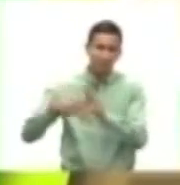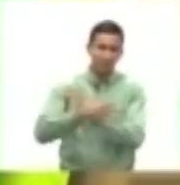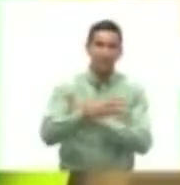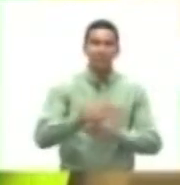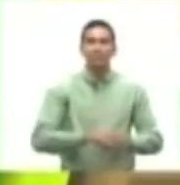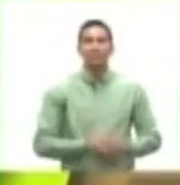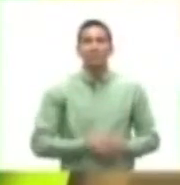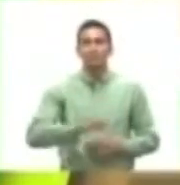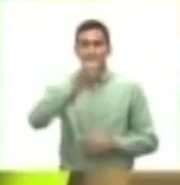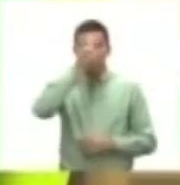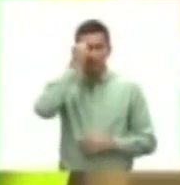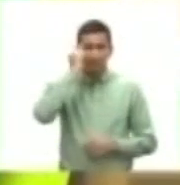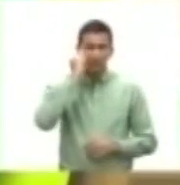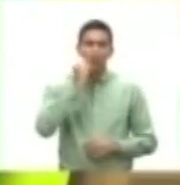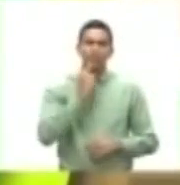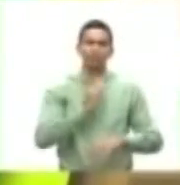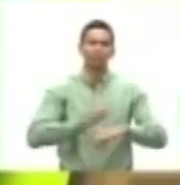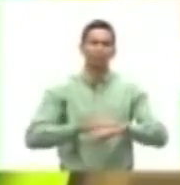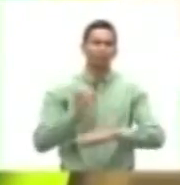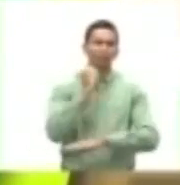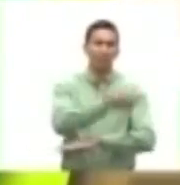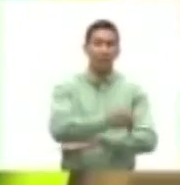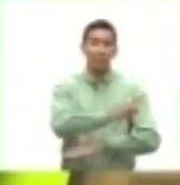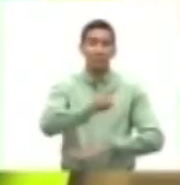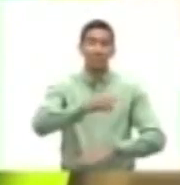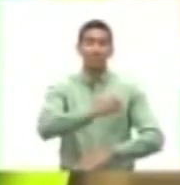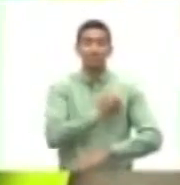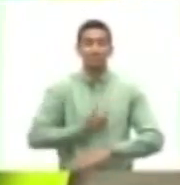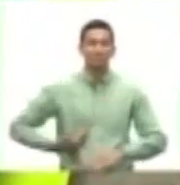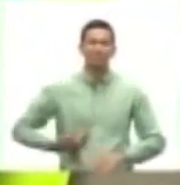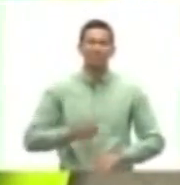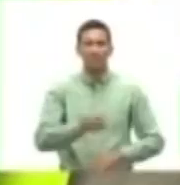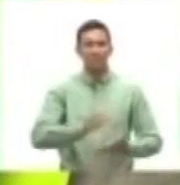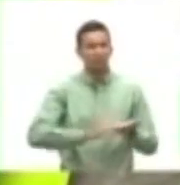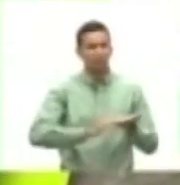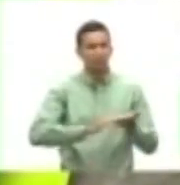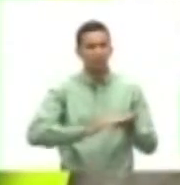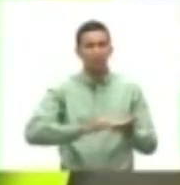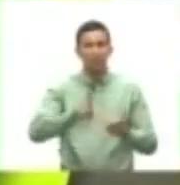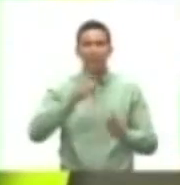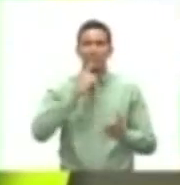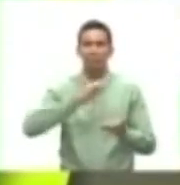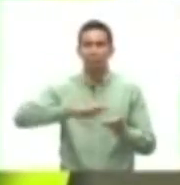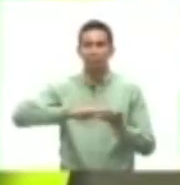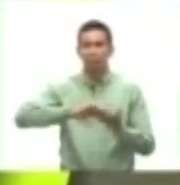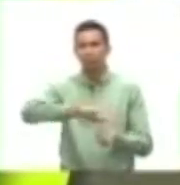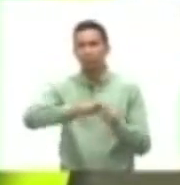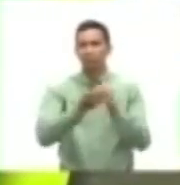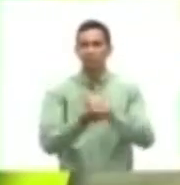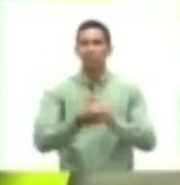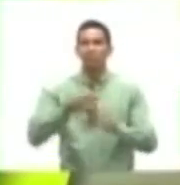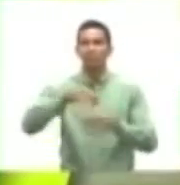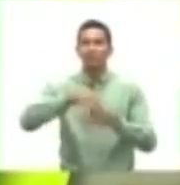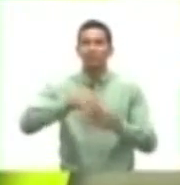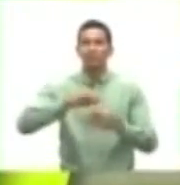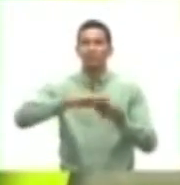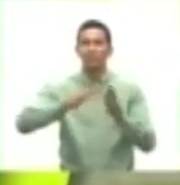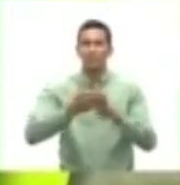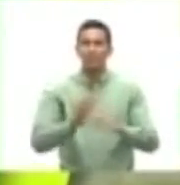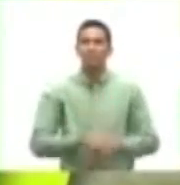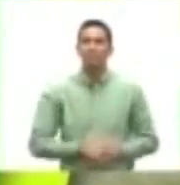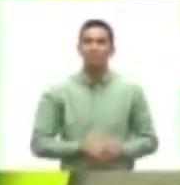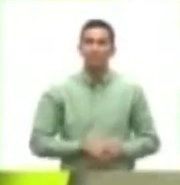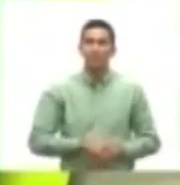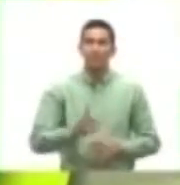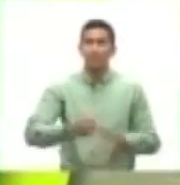al vicepresidente Vargas Lleras trabajar por el plebiscito. Avanza el torneo de fútbol Sí por la Paz en el Rincón Latino,